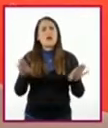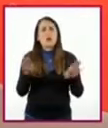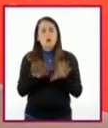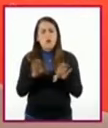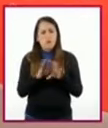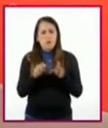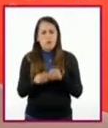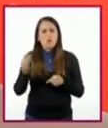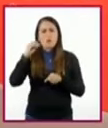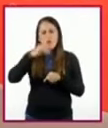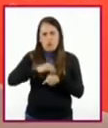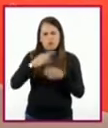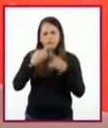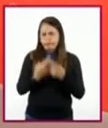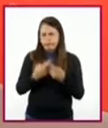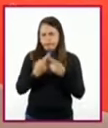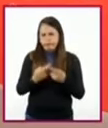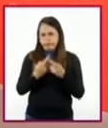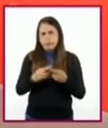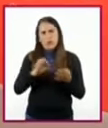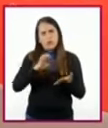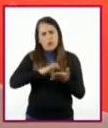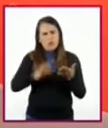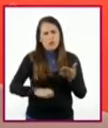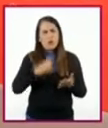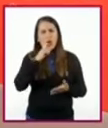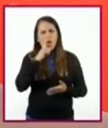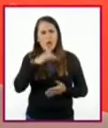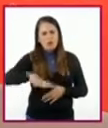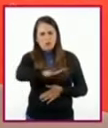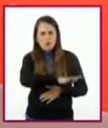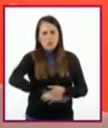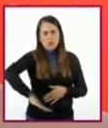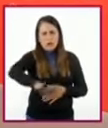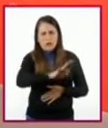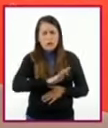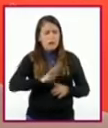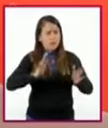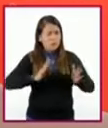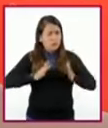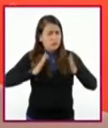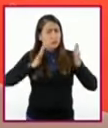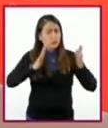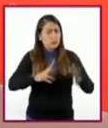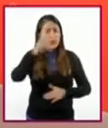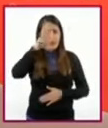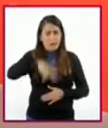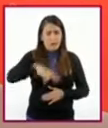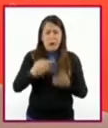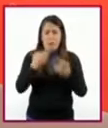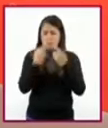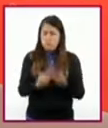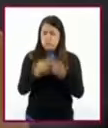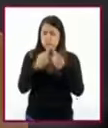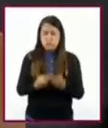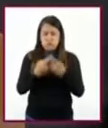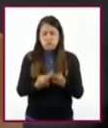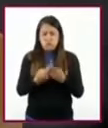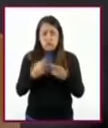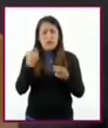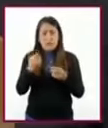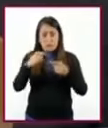de nutrientes en algunas zonas acuáticas, aunque parezca increíble. El exceso de nutrientes altera